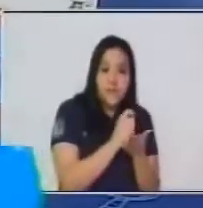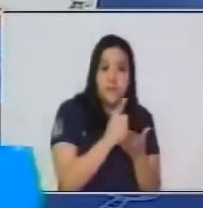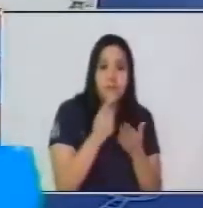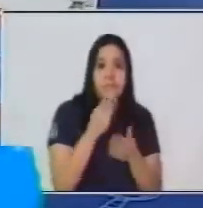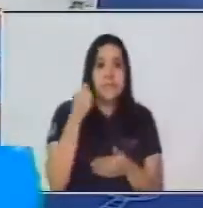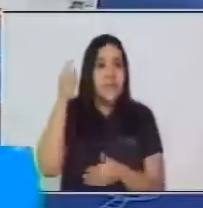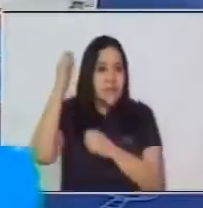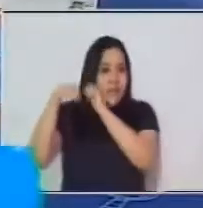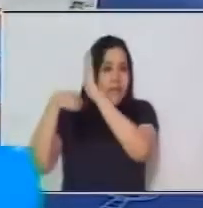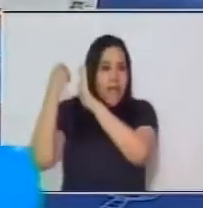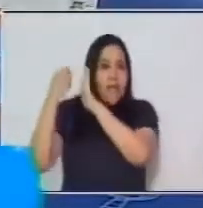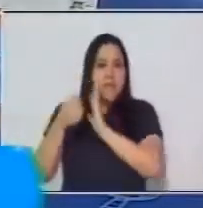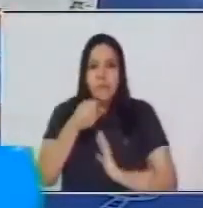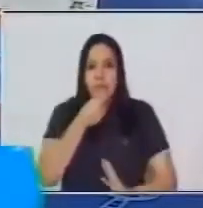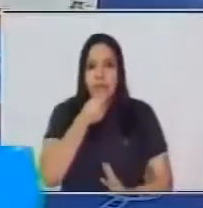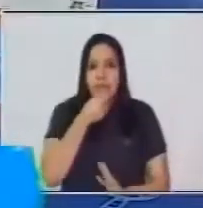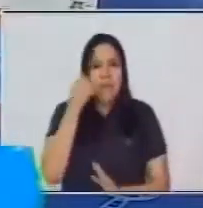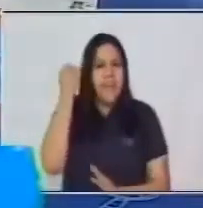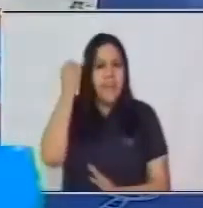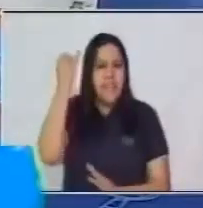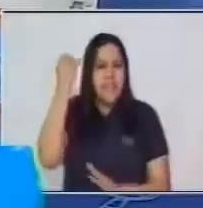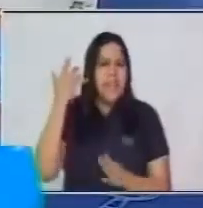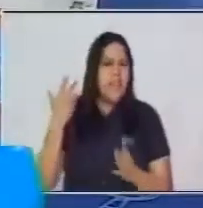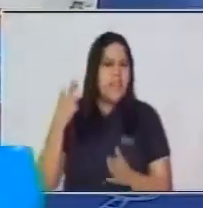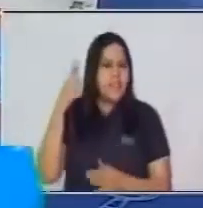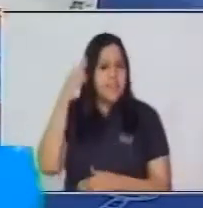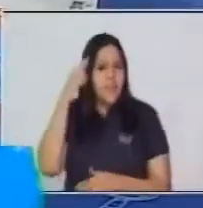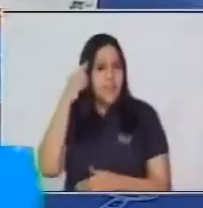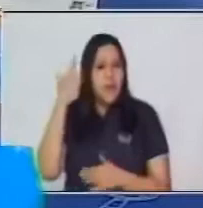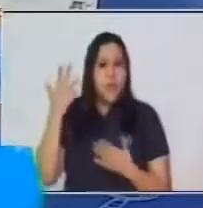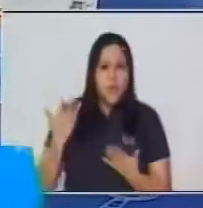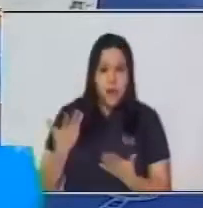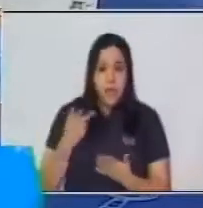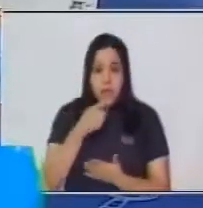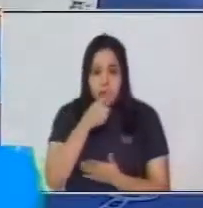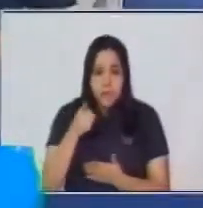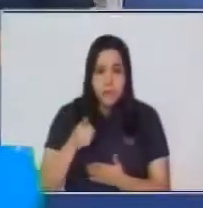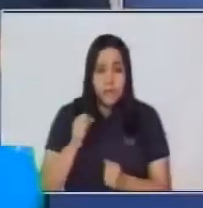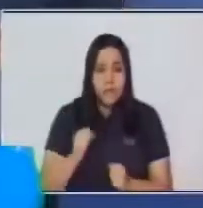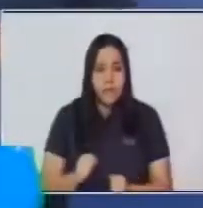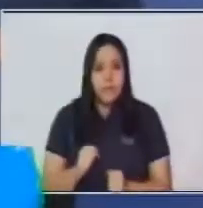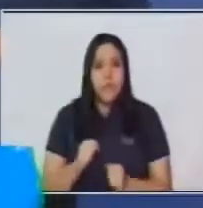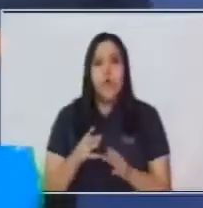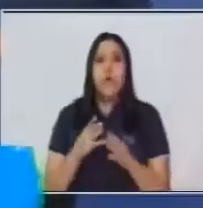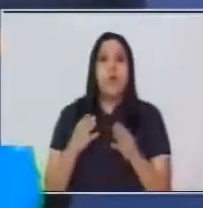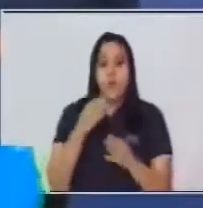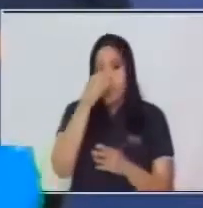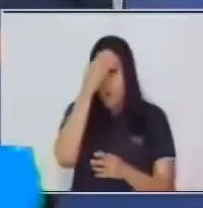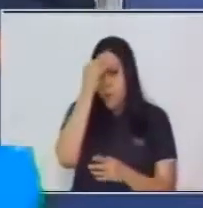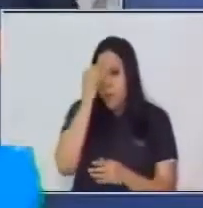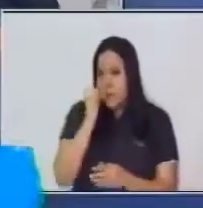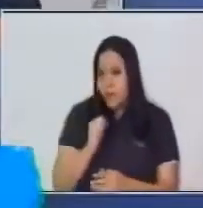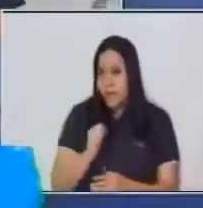que te acuerdas? ¿Qué ideas tienes? ¿Qué es lo que lograste aprender acerca del reportaje?